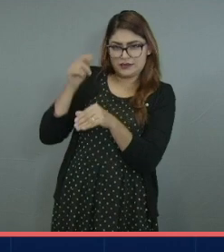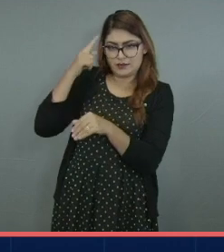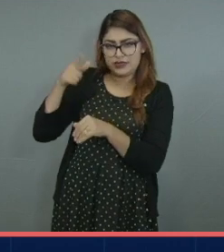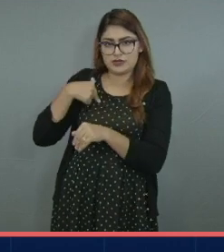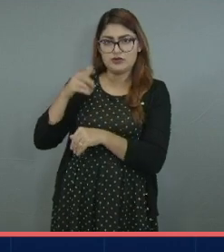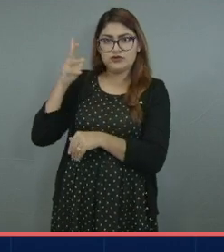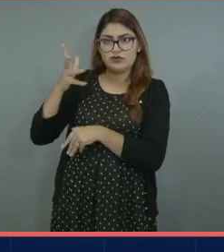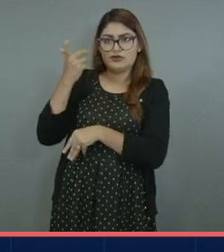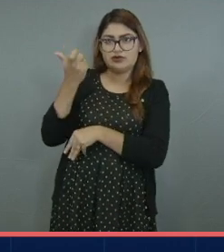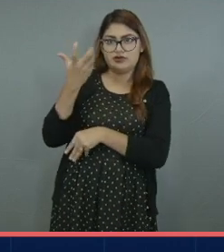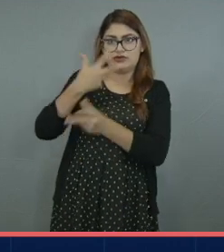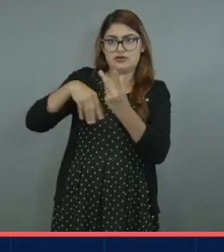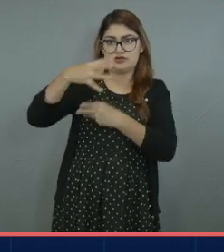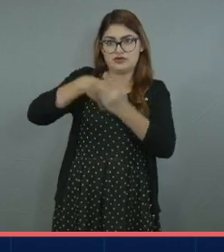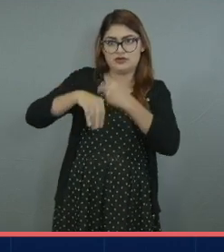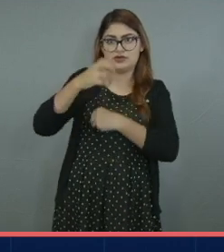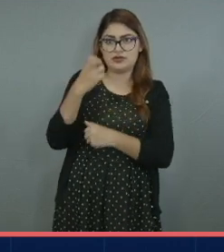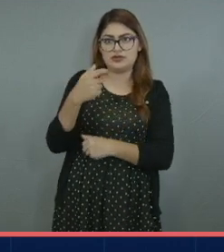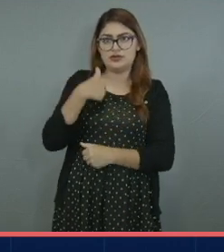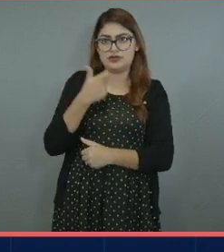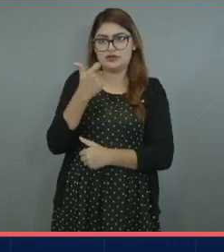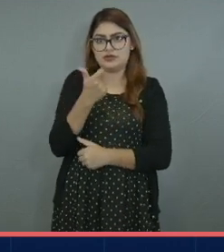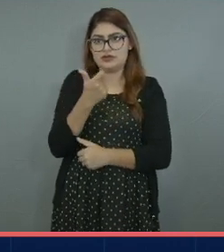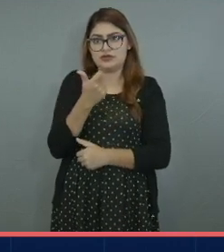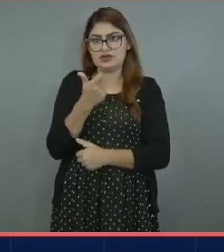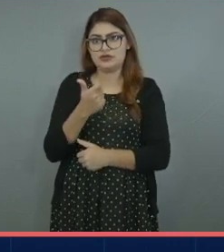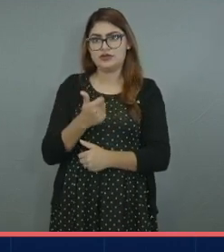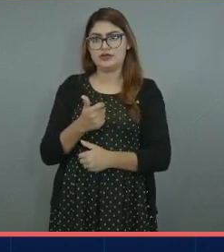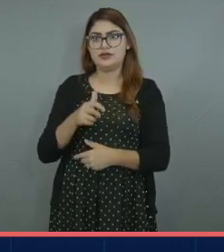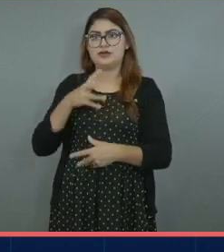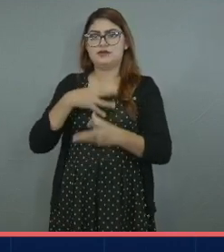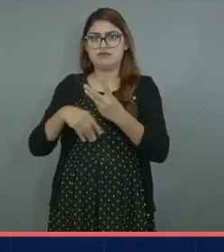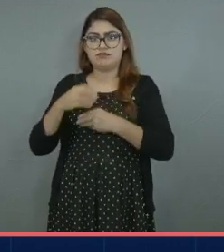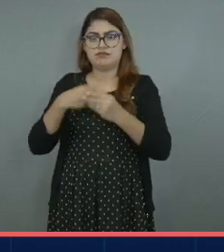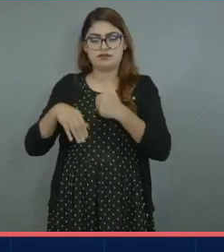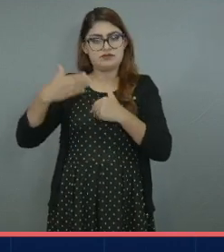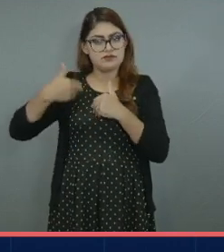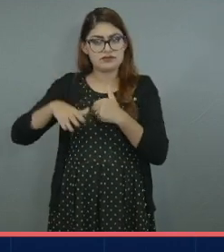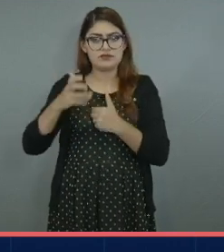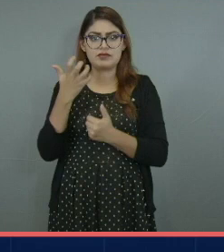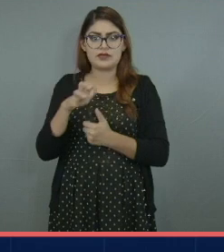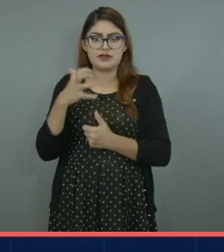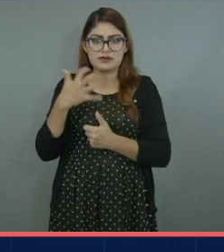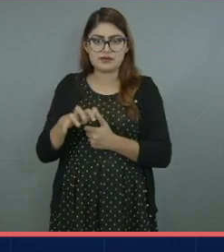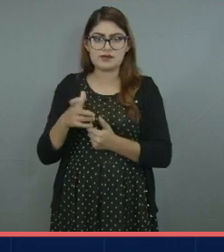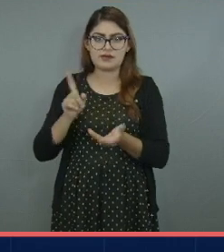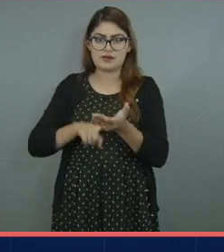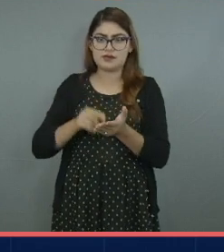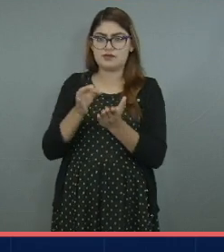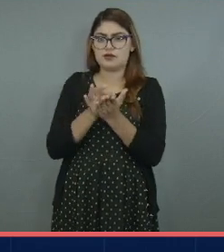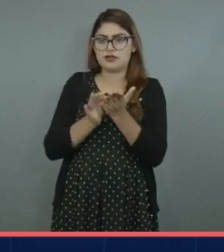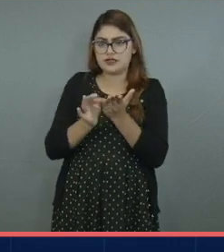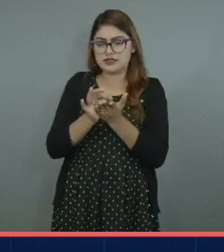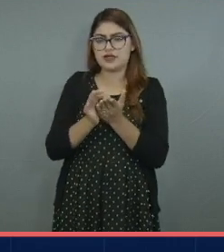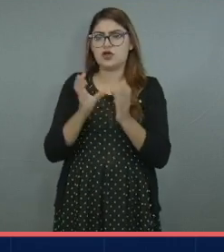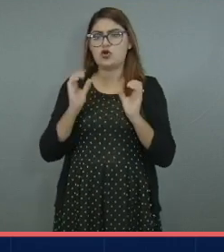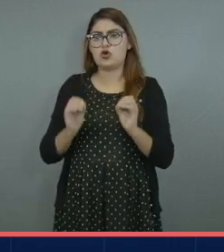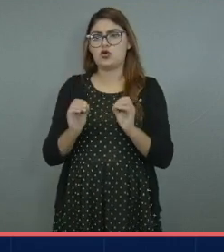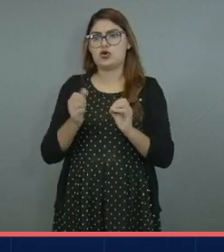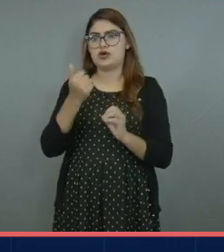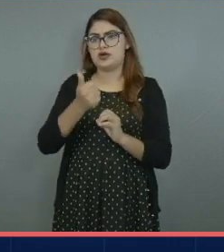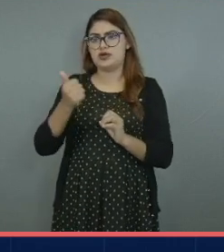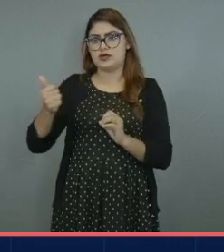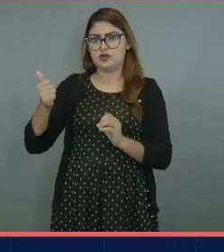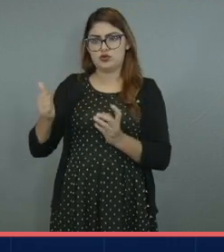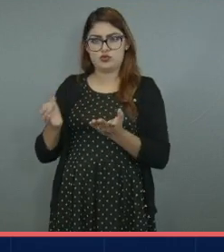inversionista. Así voy a poner a trabajar mis ahorros, el reto de los 10 pesos, de la monedita o de las